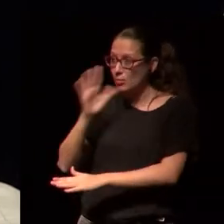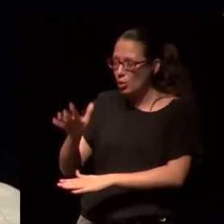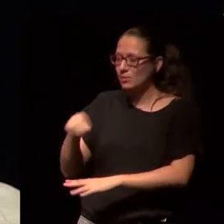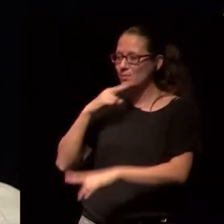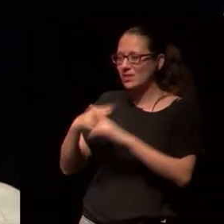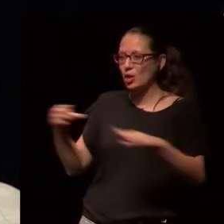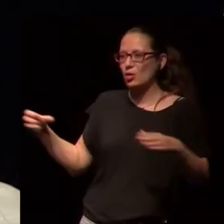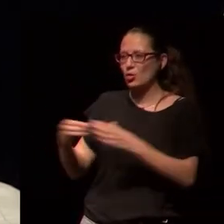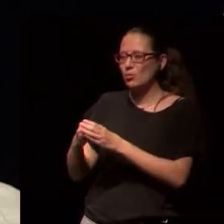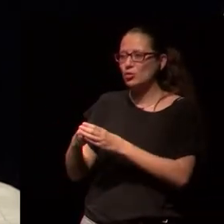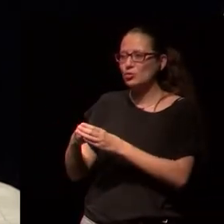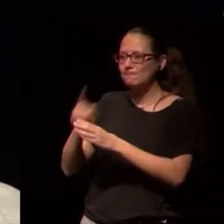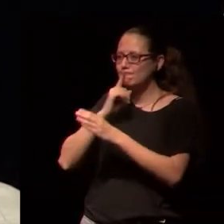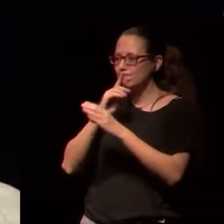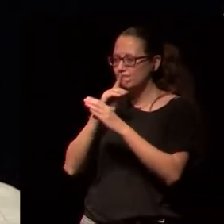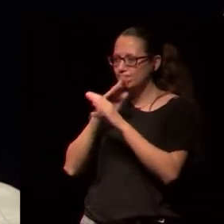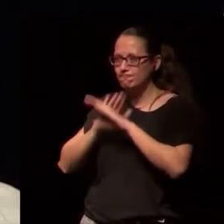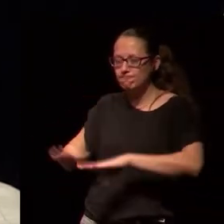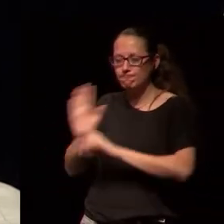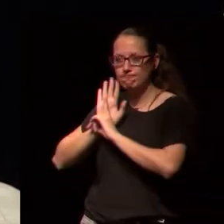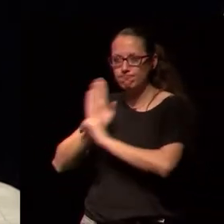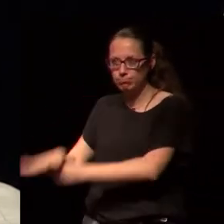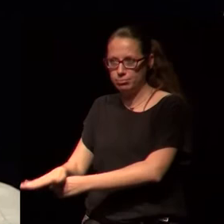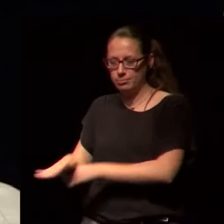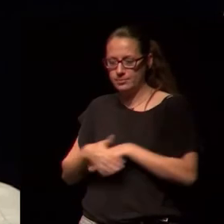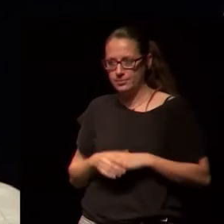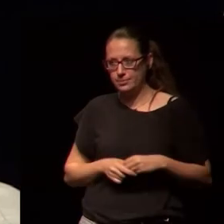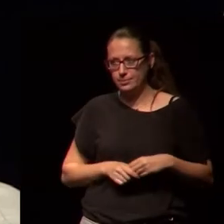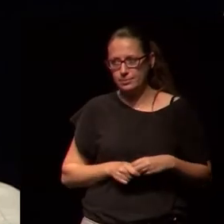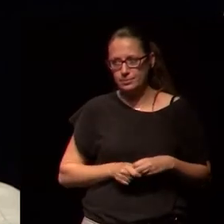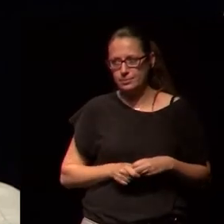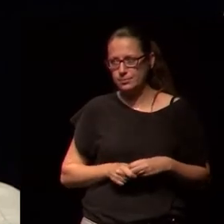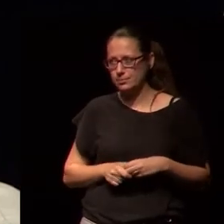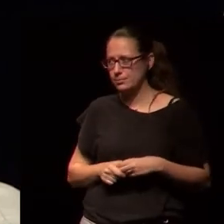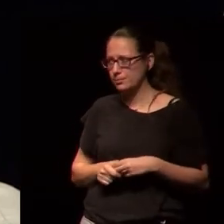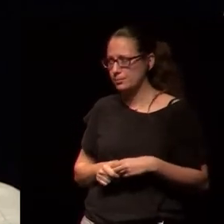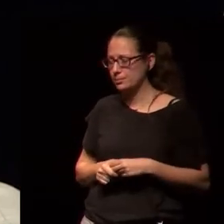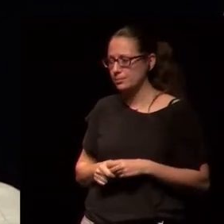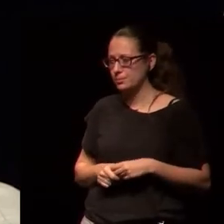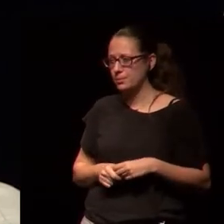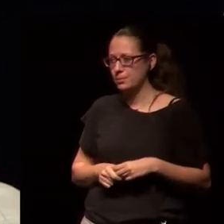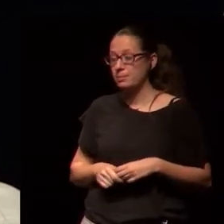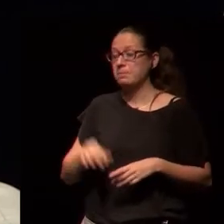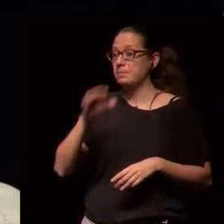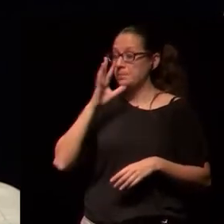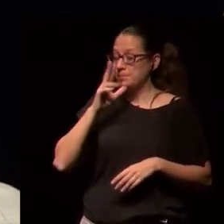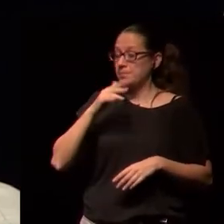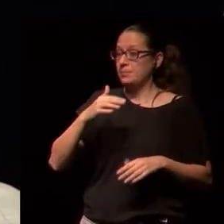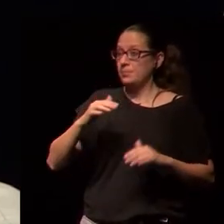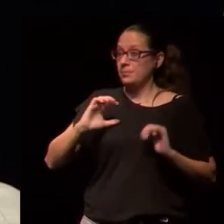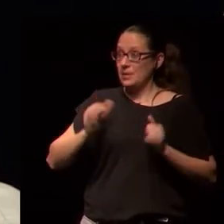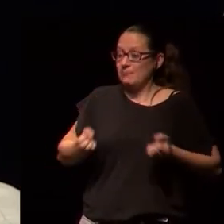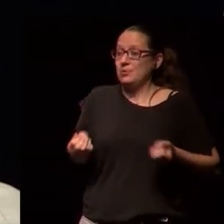silentes, silenciados. Y ahora voy a compartir algo que he empezado a decir hace